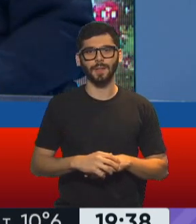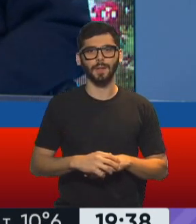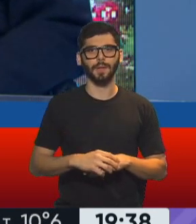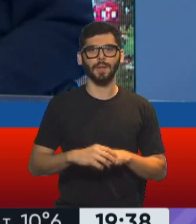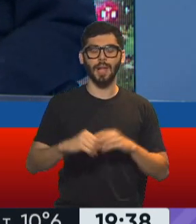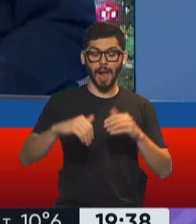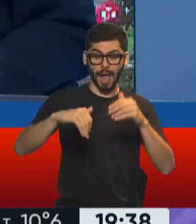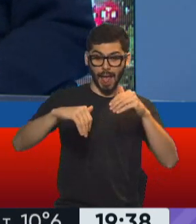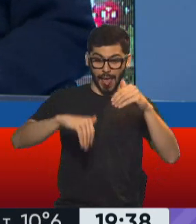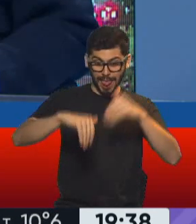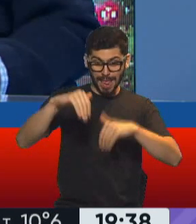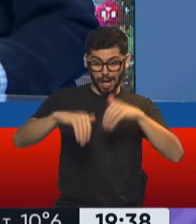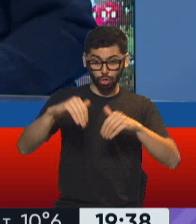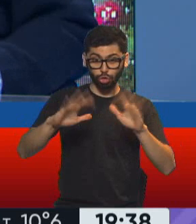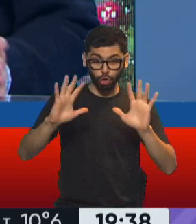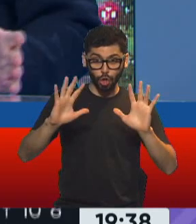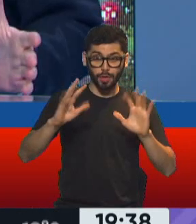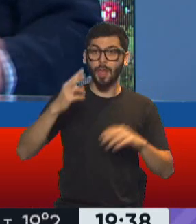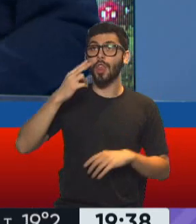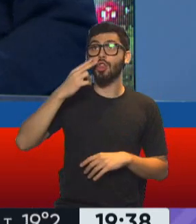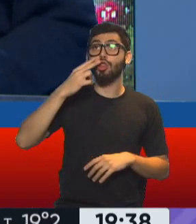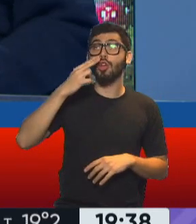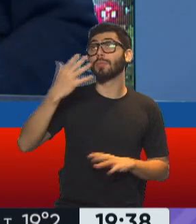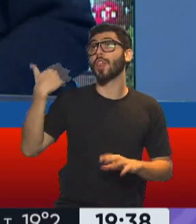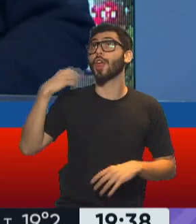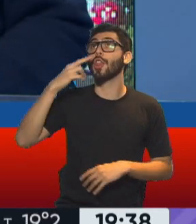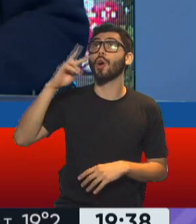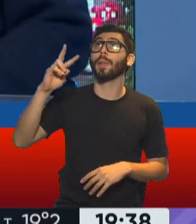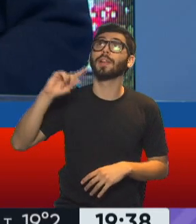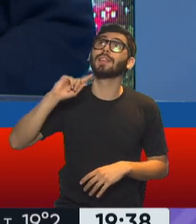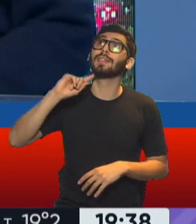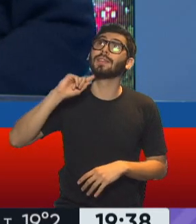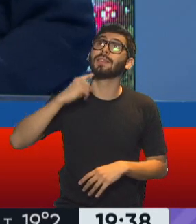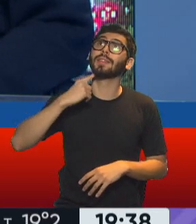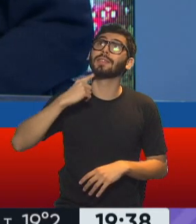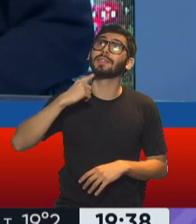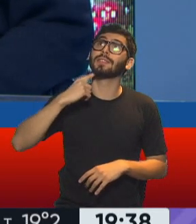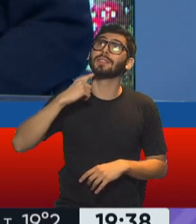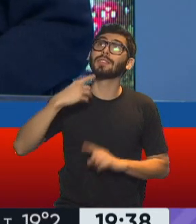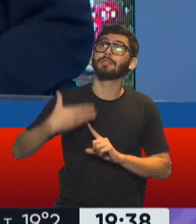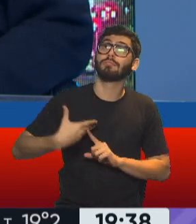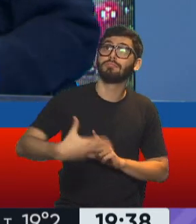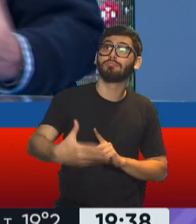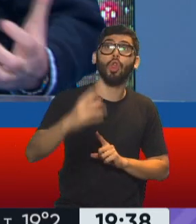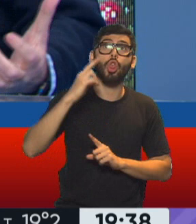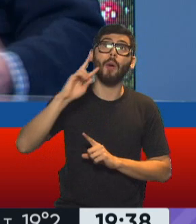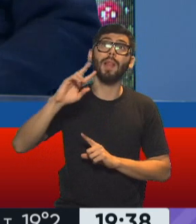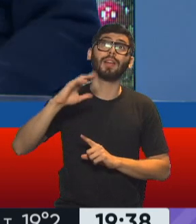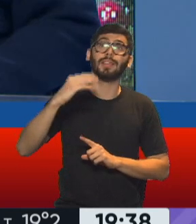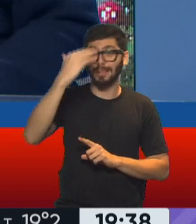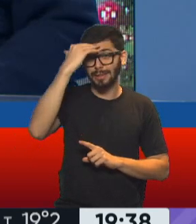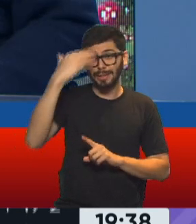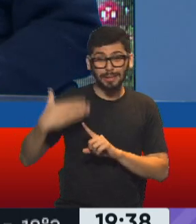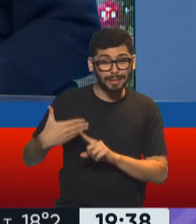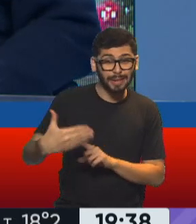las elecciones desde el 2013 en adelante, de 2015 en adelante, y entonces ha habido